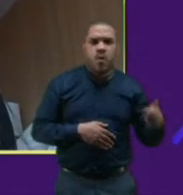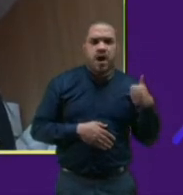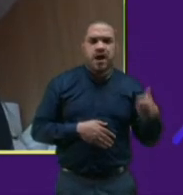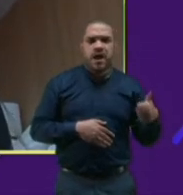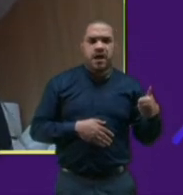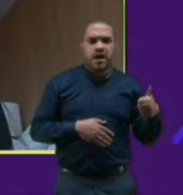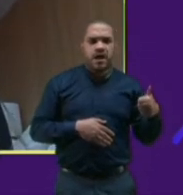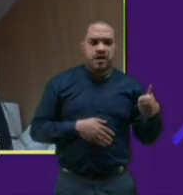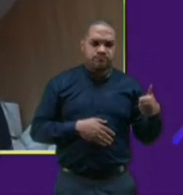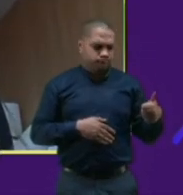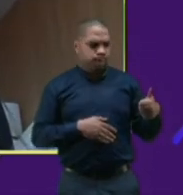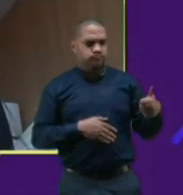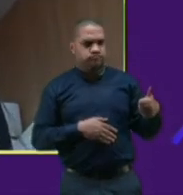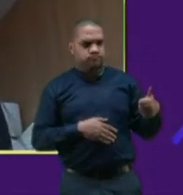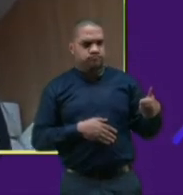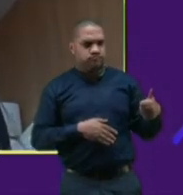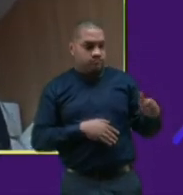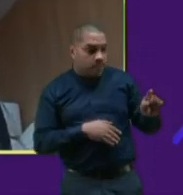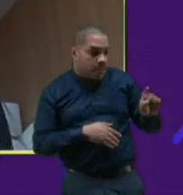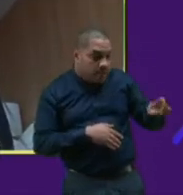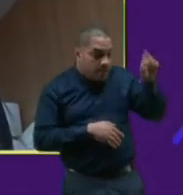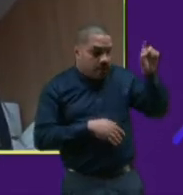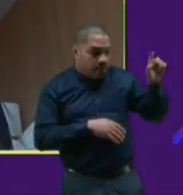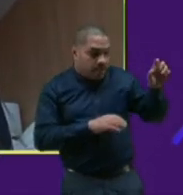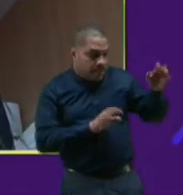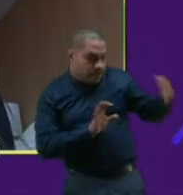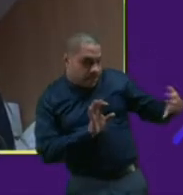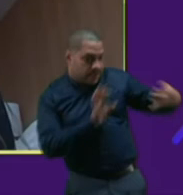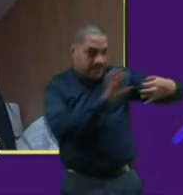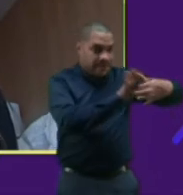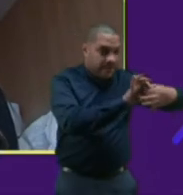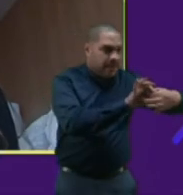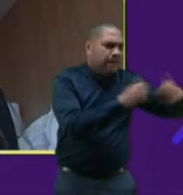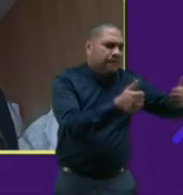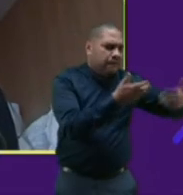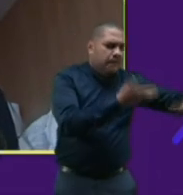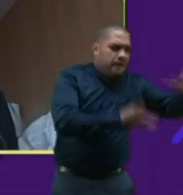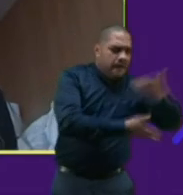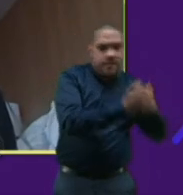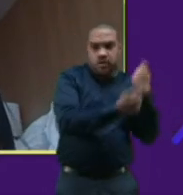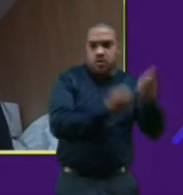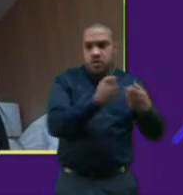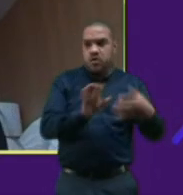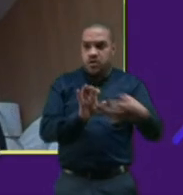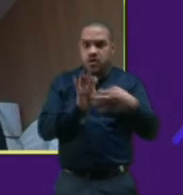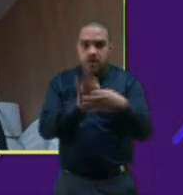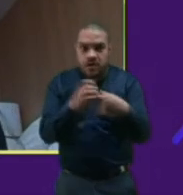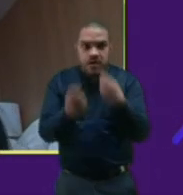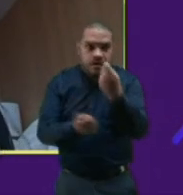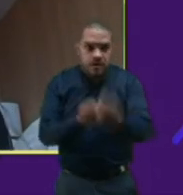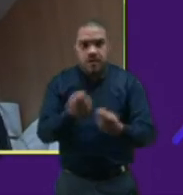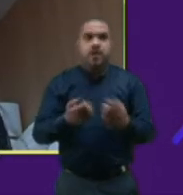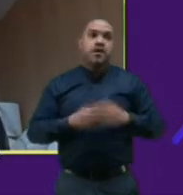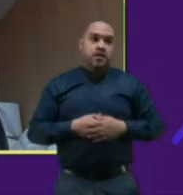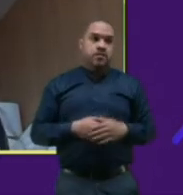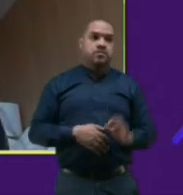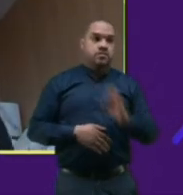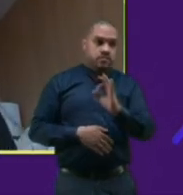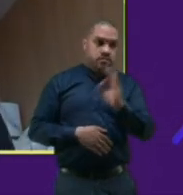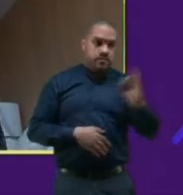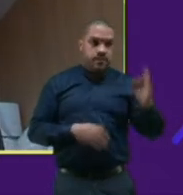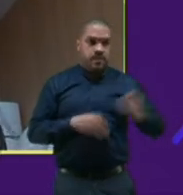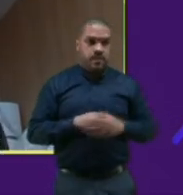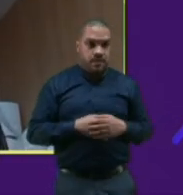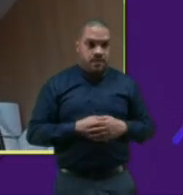un buen match. O sea, ¿quién cree en tu modelo de negocio y tú quién crees que te va a aportar valor a futuro? Y realmente, pues después de